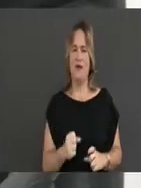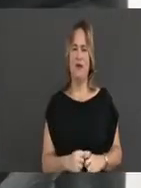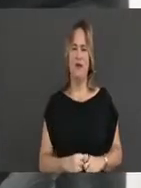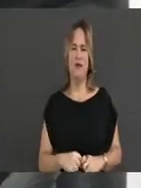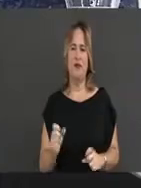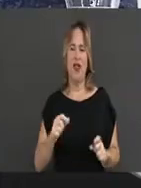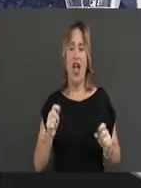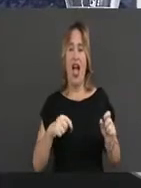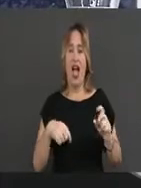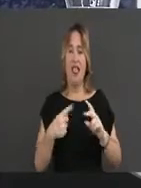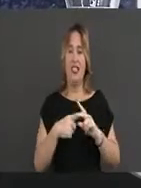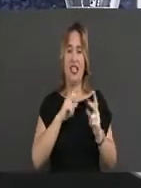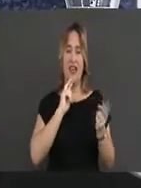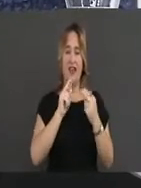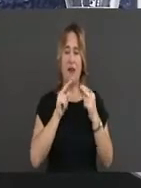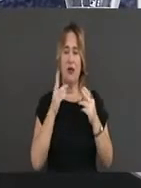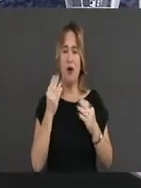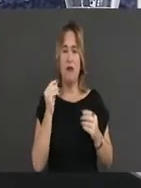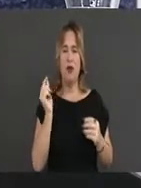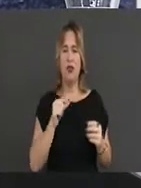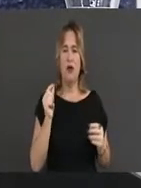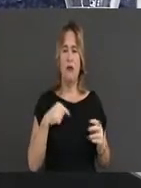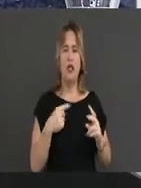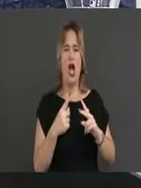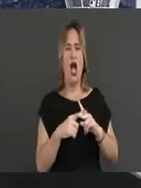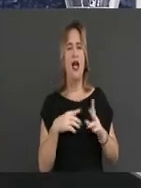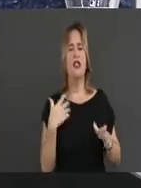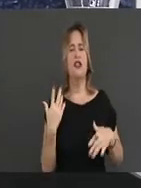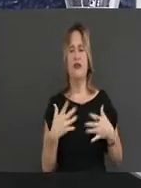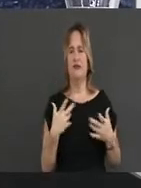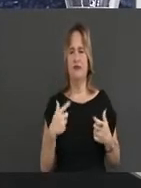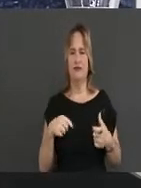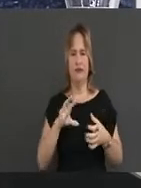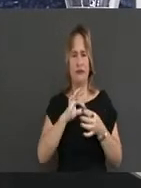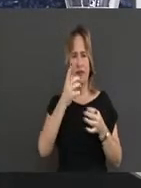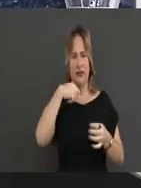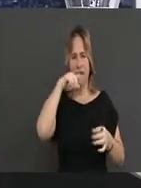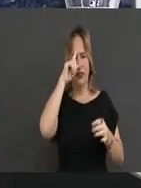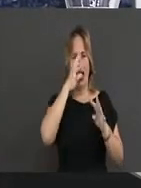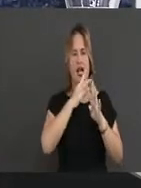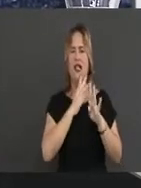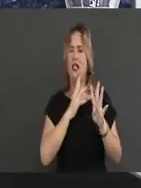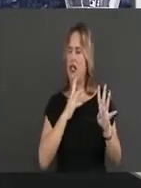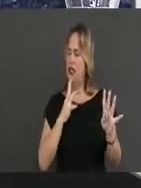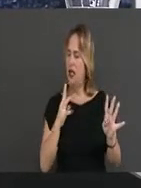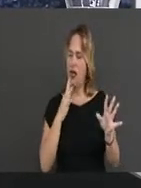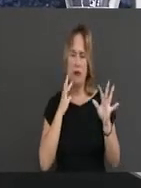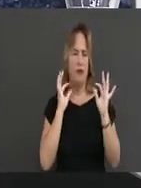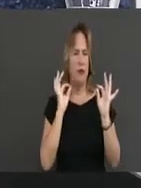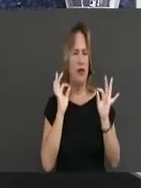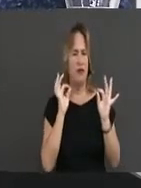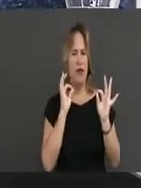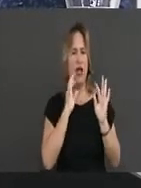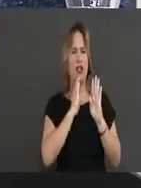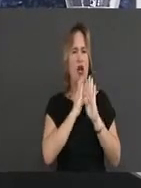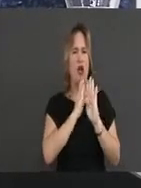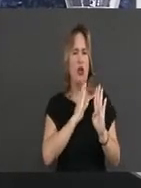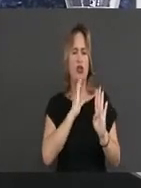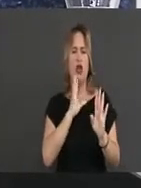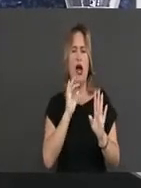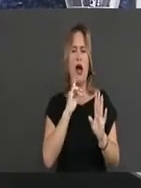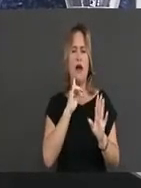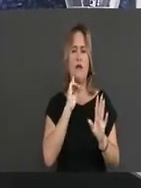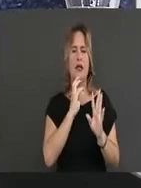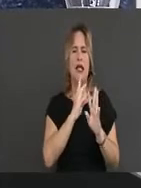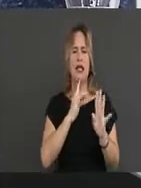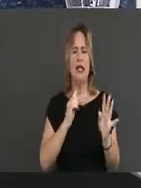Mire, ahí nos están escribiendo muchas personas. Hay insatisfacciones, Lice, con el tema de la cola. Discúlpeme que vuelva con el tema. Insiste en el tema de la cola,